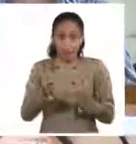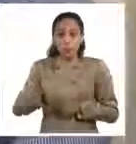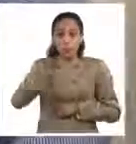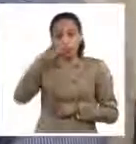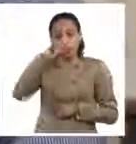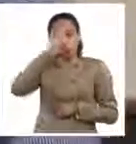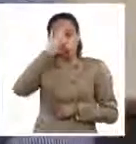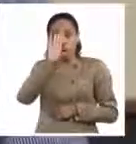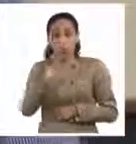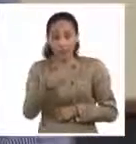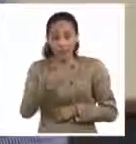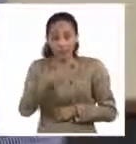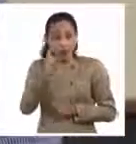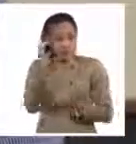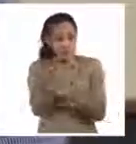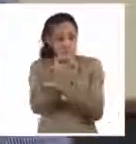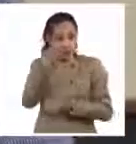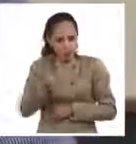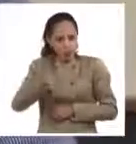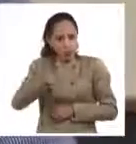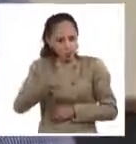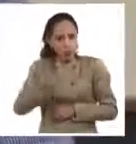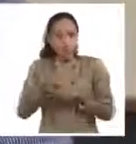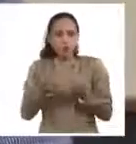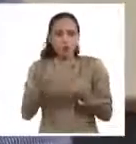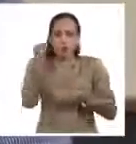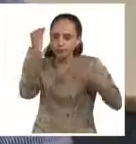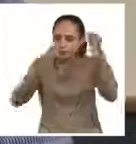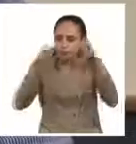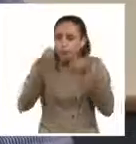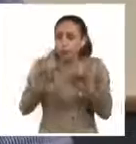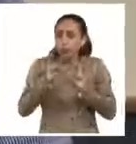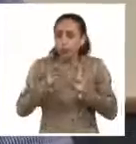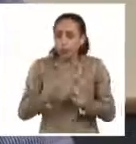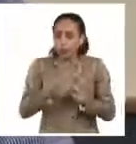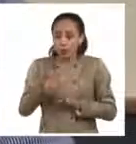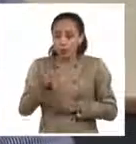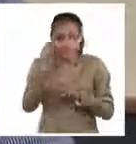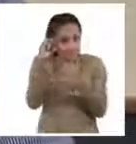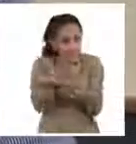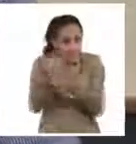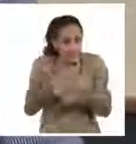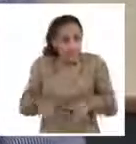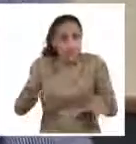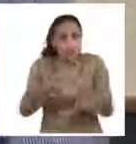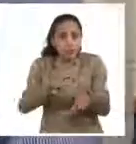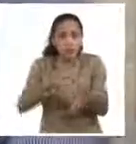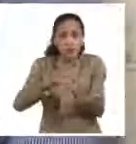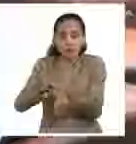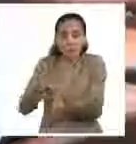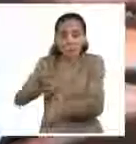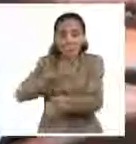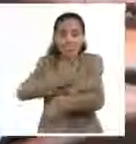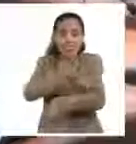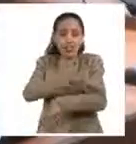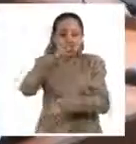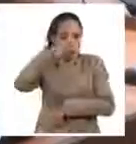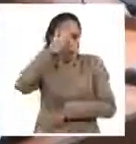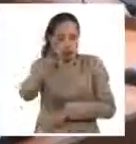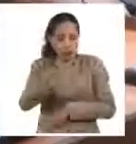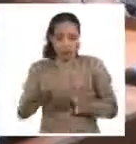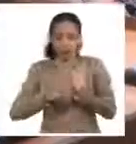cubano comentó a los científicos que en próximas sesiones analizarán con el rigor de la ciencia el comportamiento de la enfermedad del dengue en Cuba, la cual